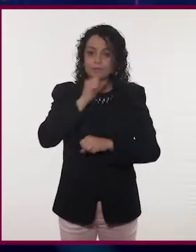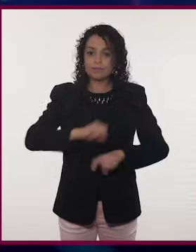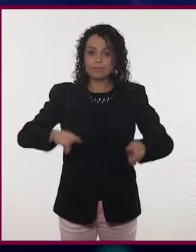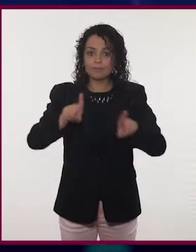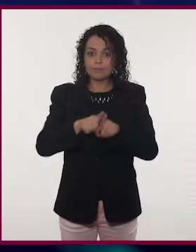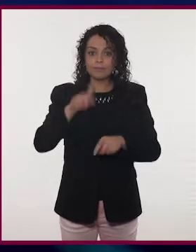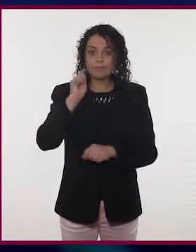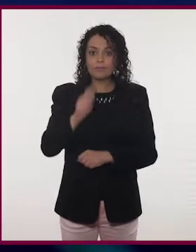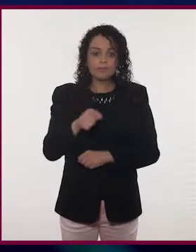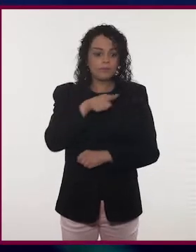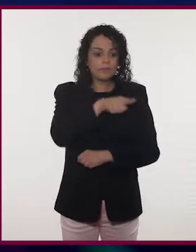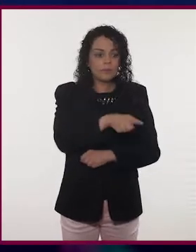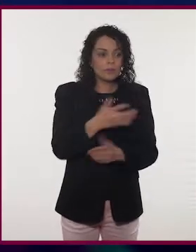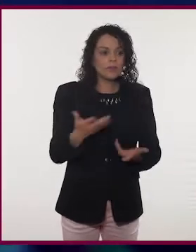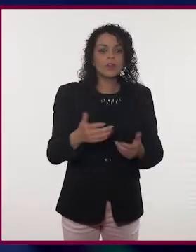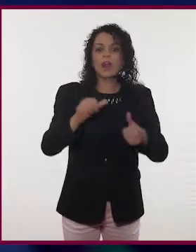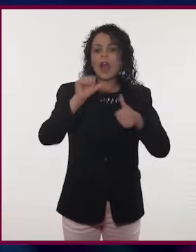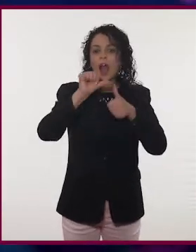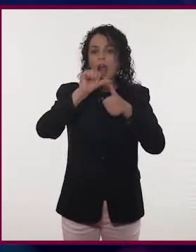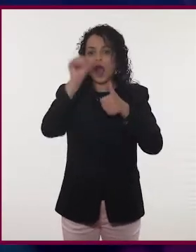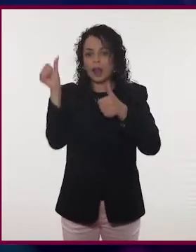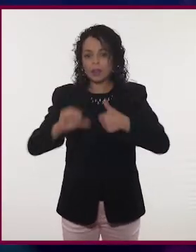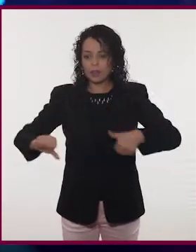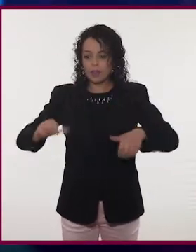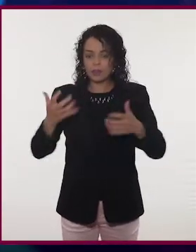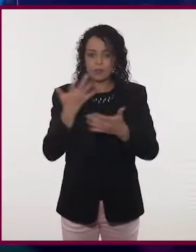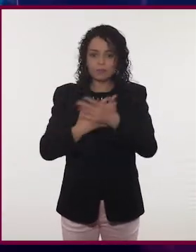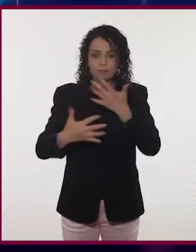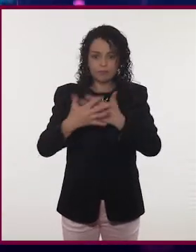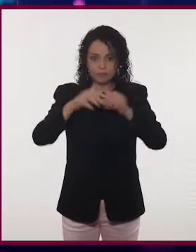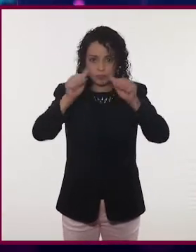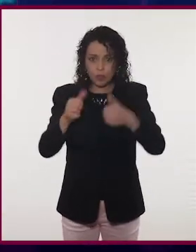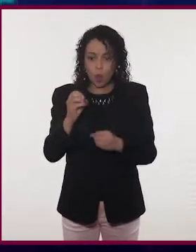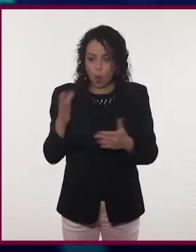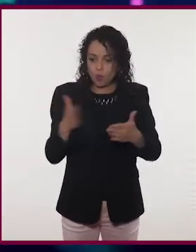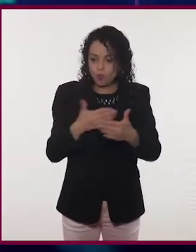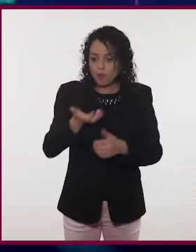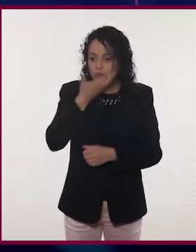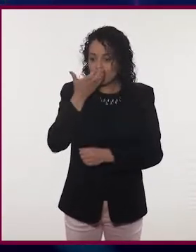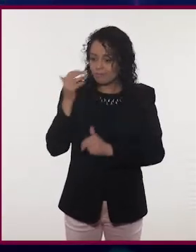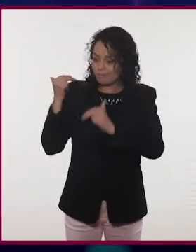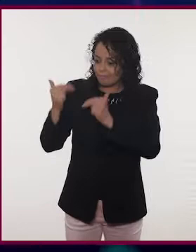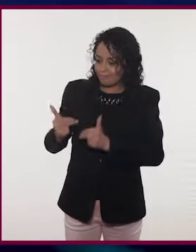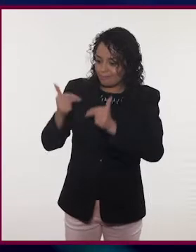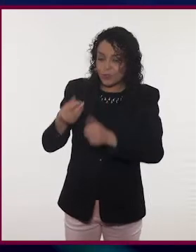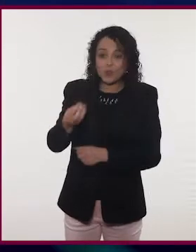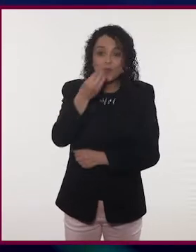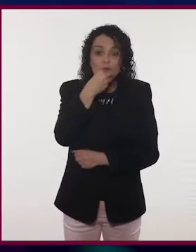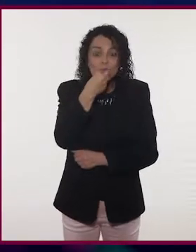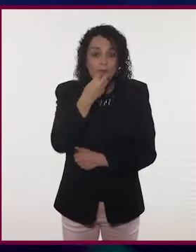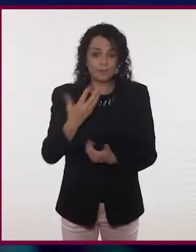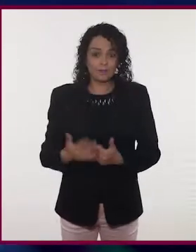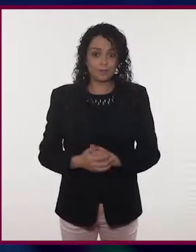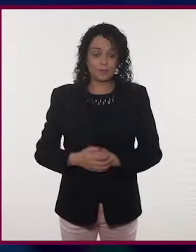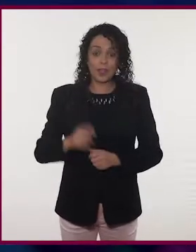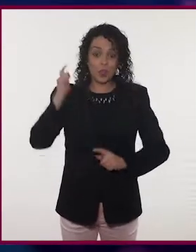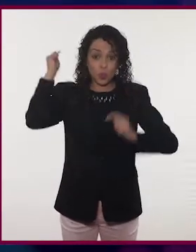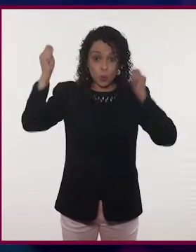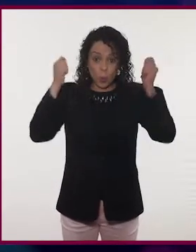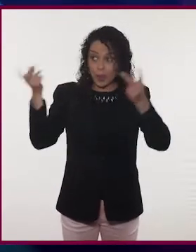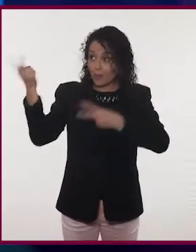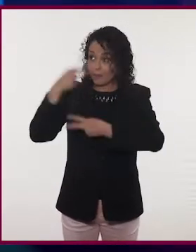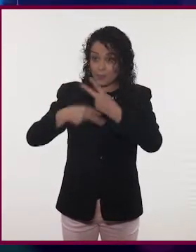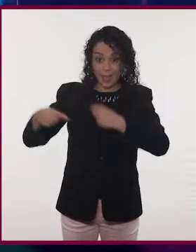pequeños productores, artesanos, cocineras tradicionales. La llegada de turistas